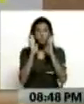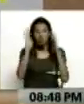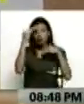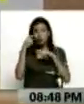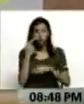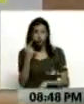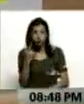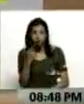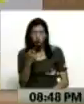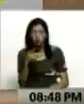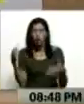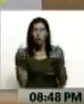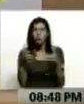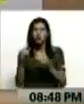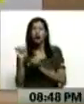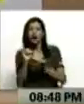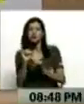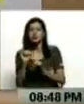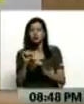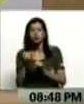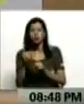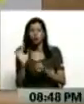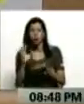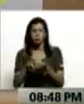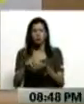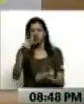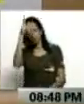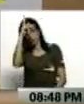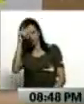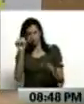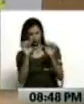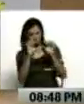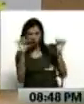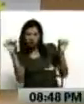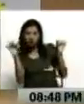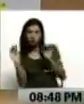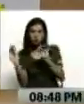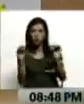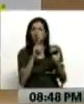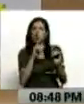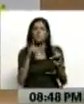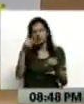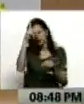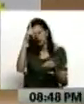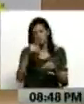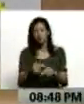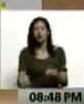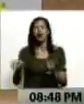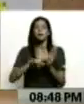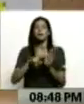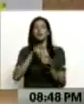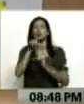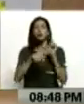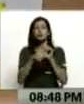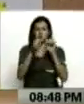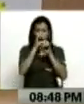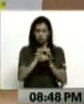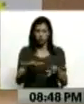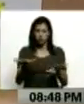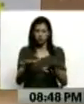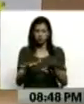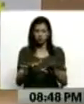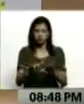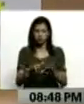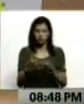así actúa el comando antigolpe tarec no sé qué cosa pone aquí los que quiere que lo lean no y retuitea